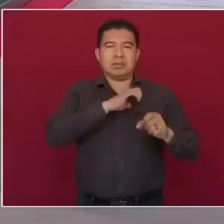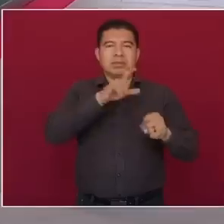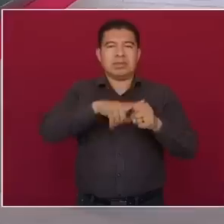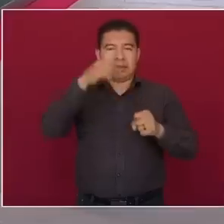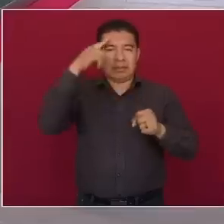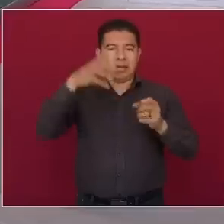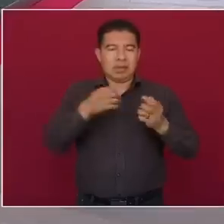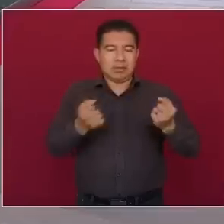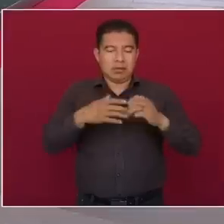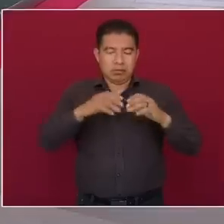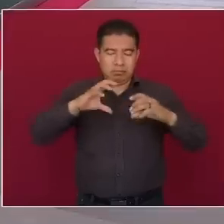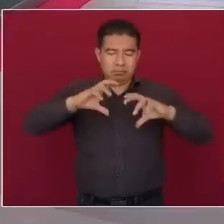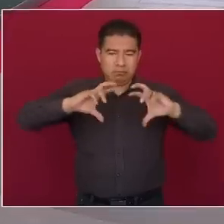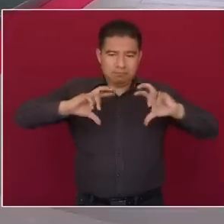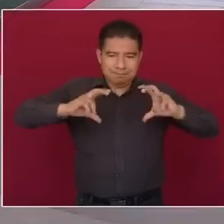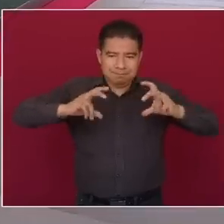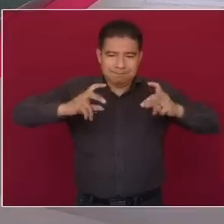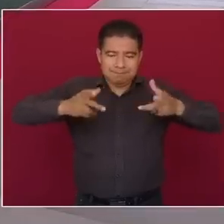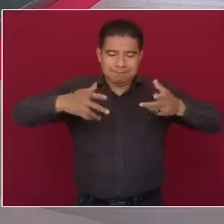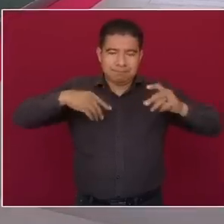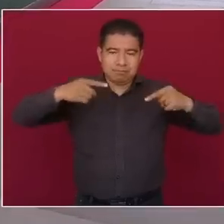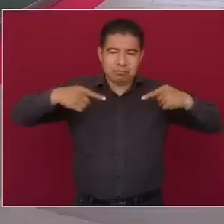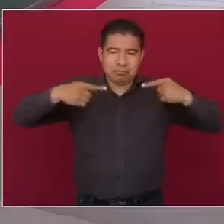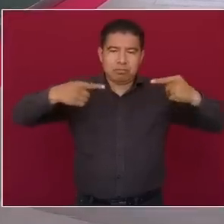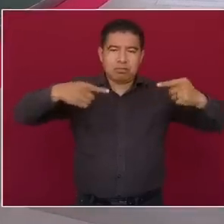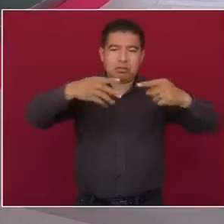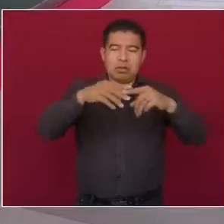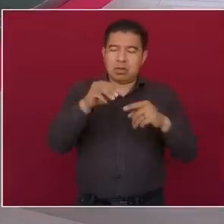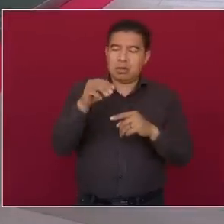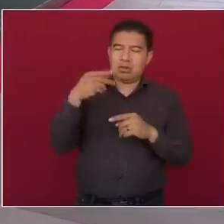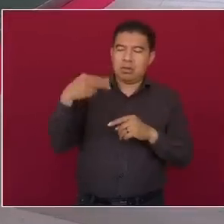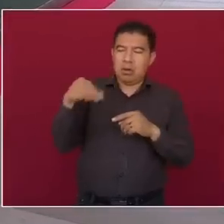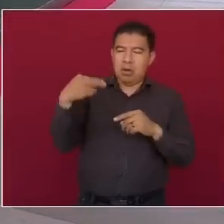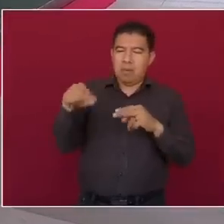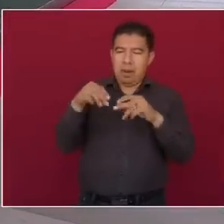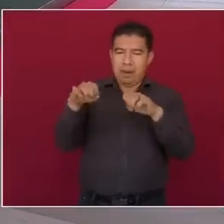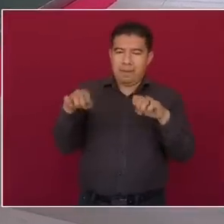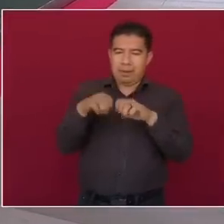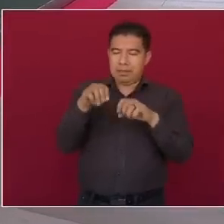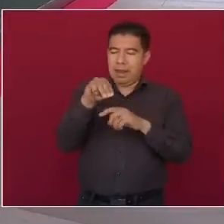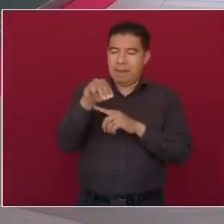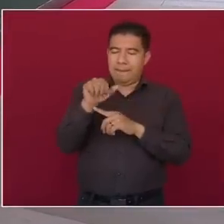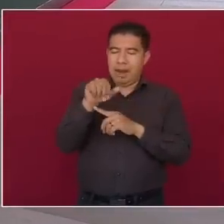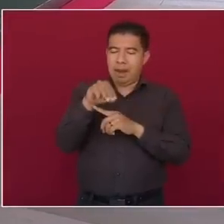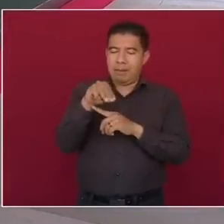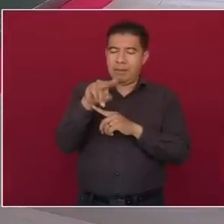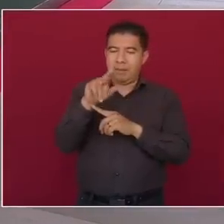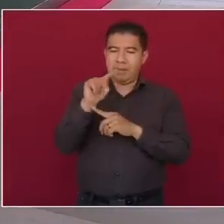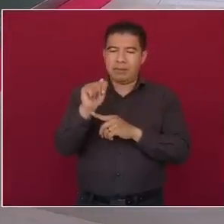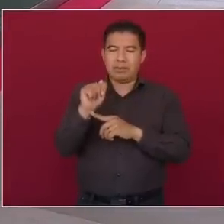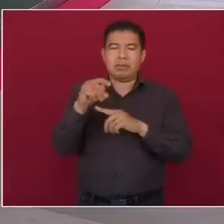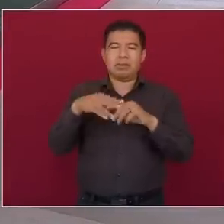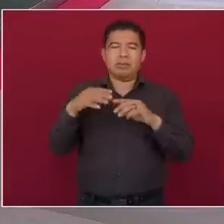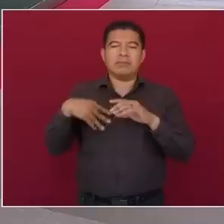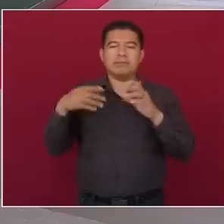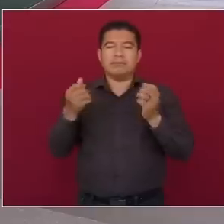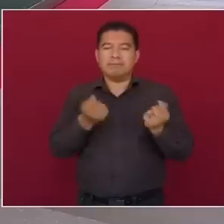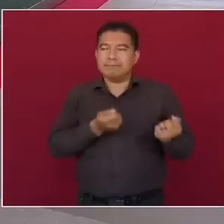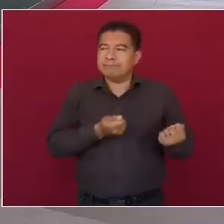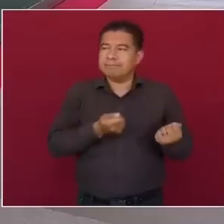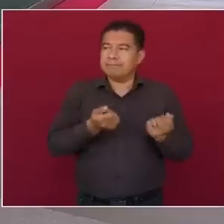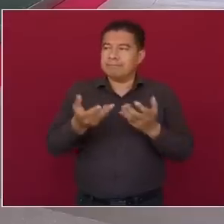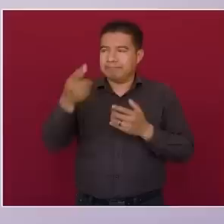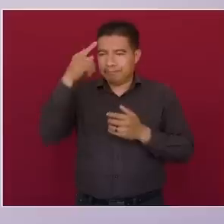patines rodantes hidráulicos nos ha ayudado a mover los grandes equipos, tal como lo hacen para mover, por